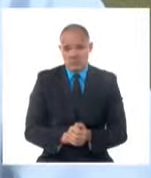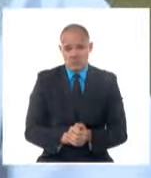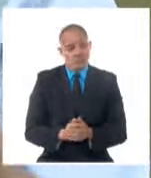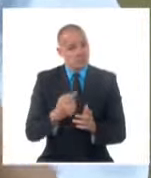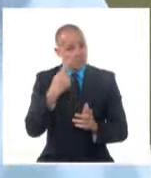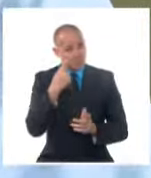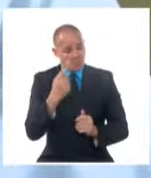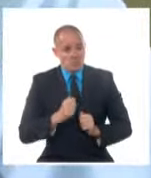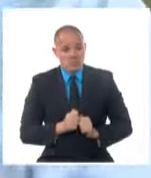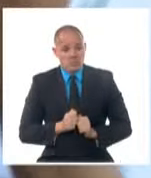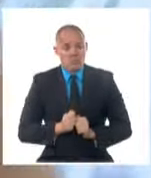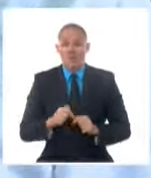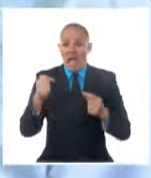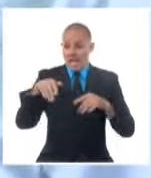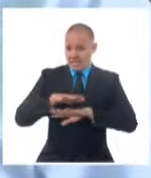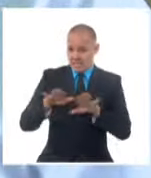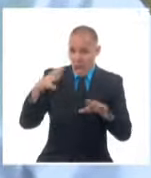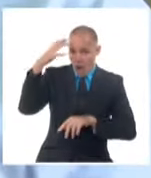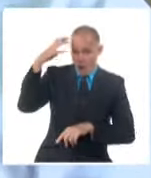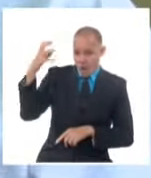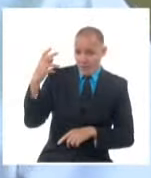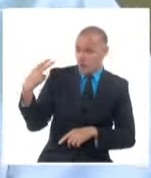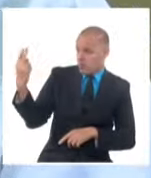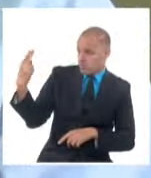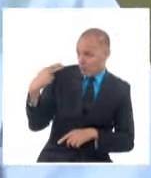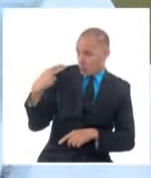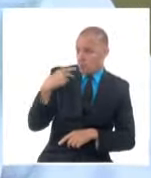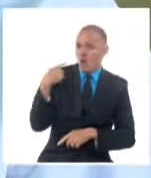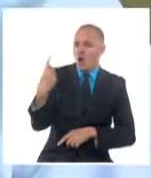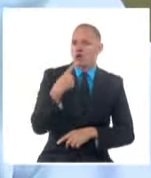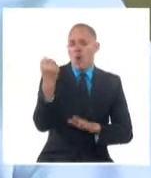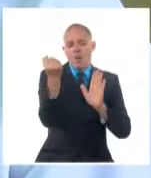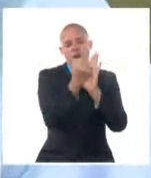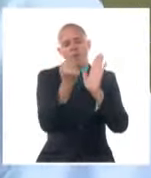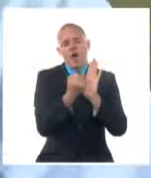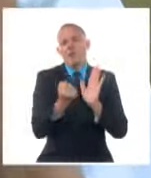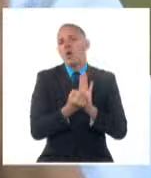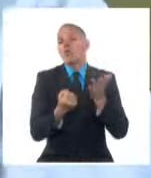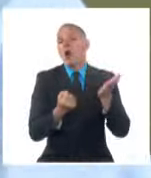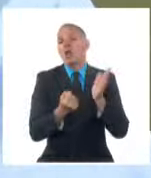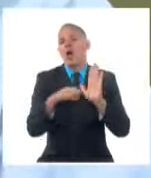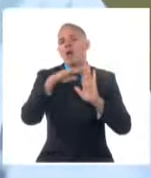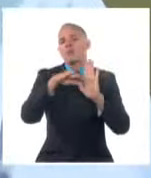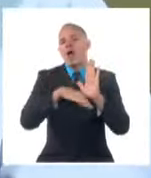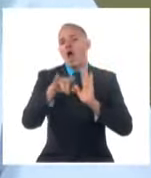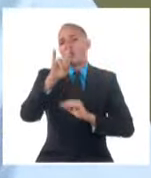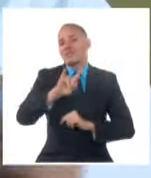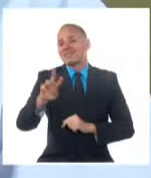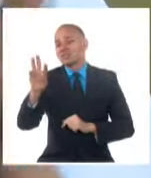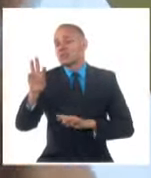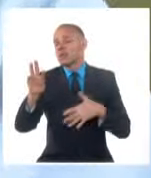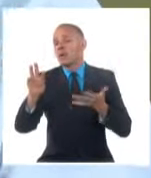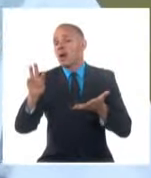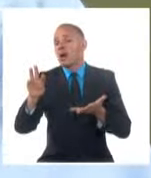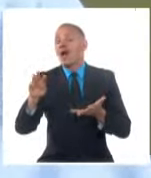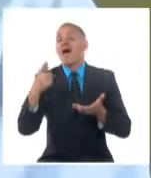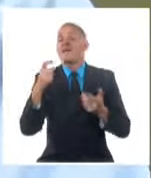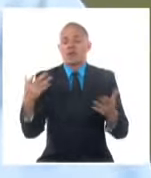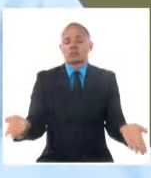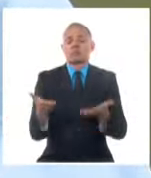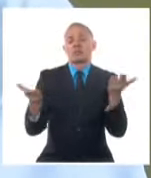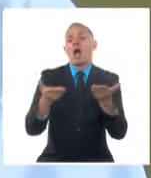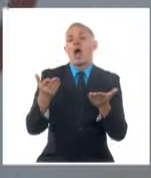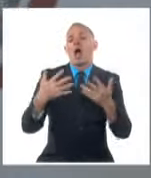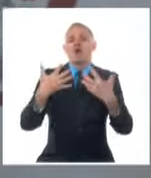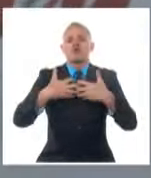Nuestro gobierno nos hizo un llamado con 93 medidas para poder salvar el sector azucarero, porque del sector azucarero depende el desarrollo